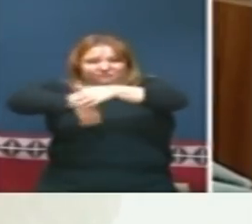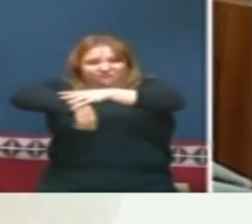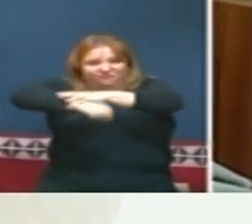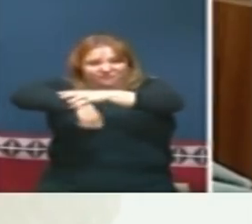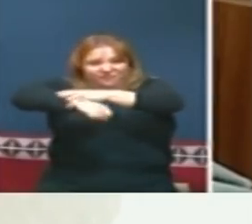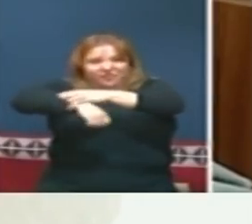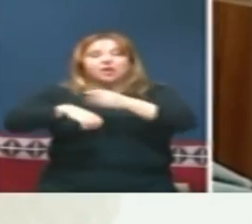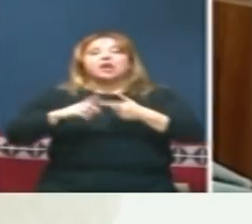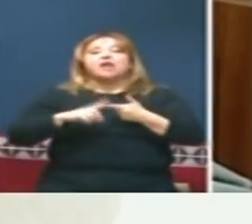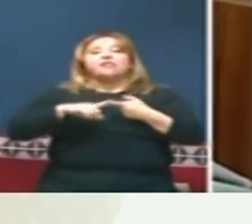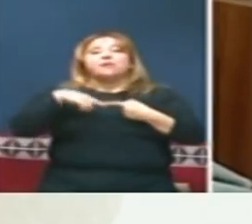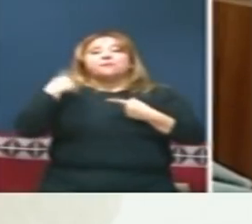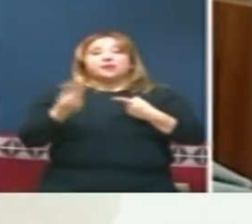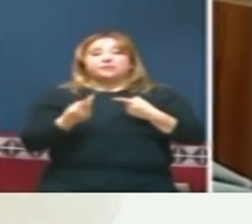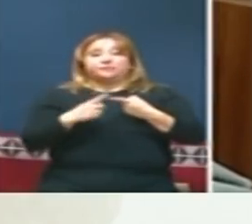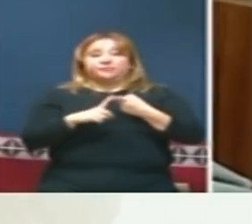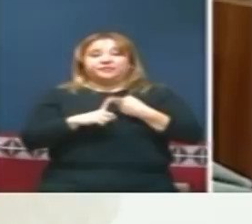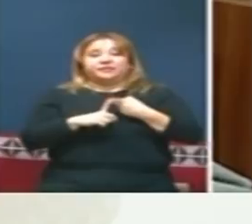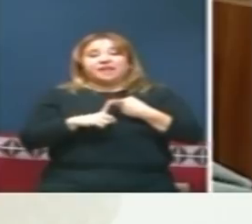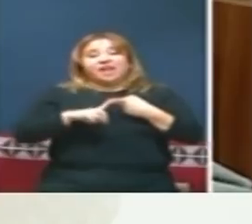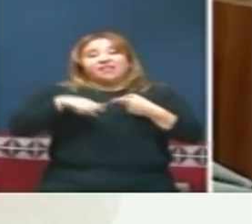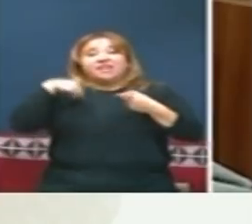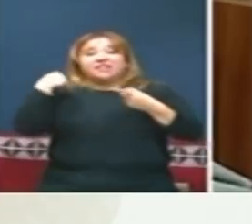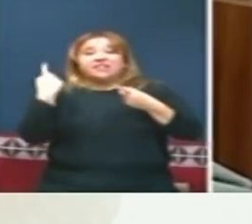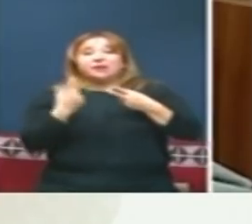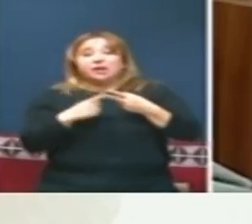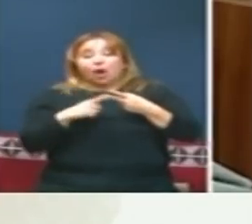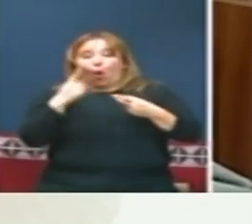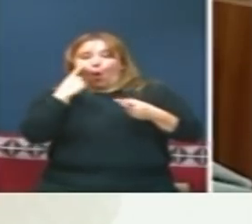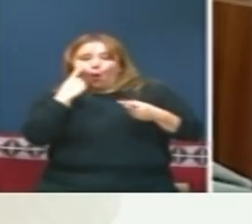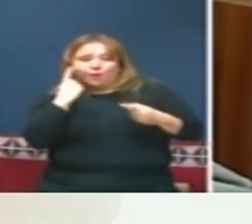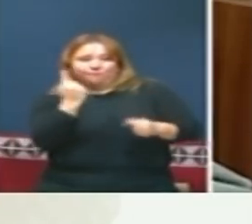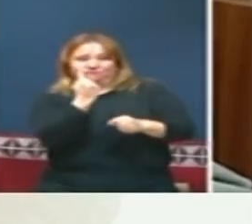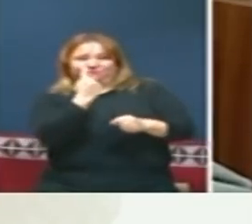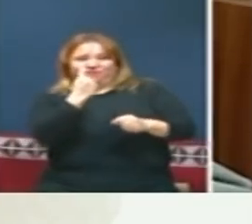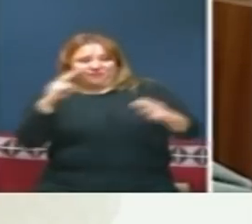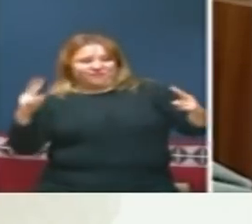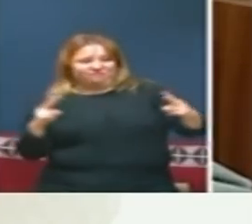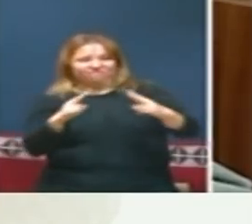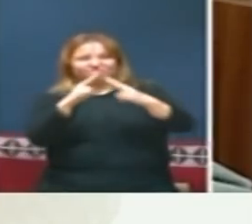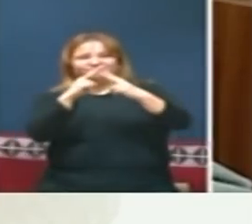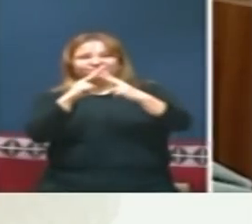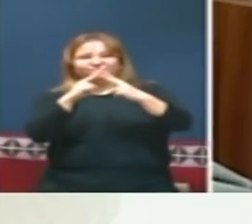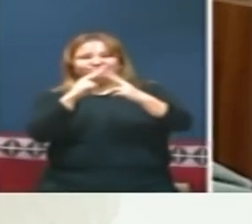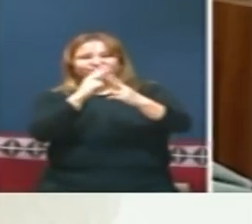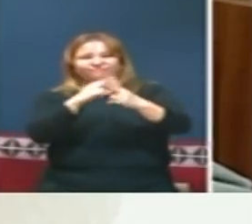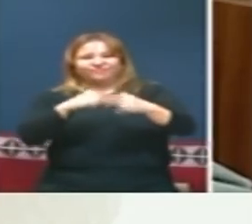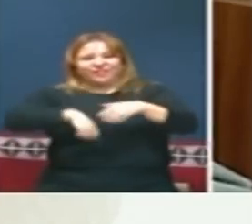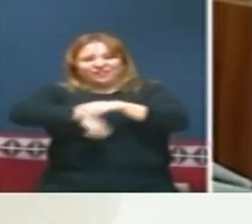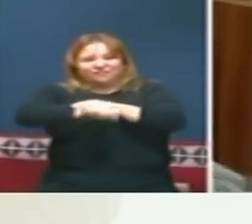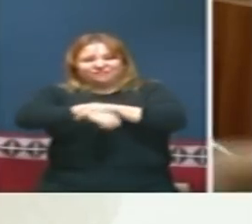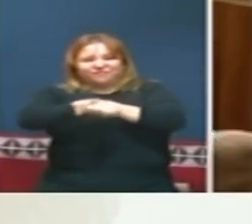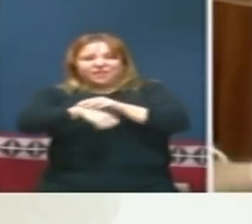el que bendijo las instalaciones y ahí lo vi por primera vez, un físico